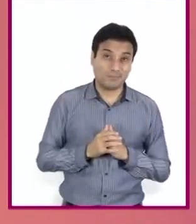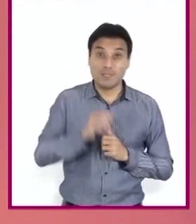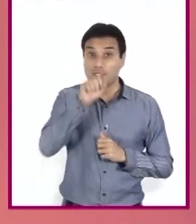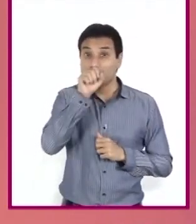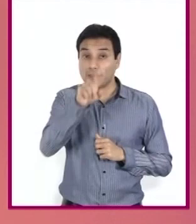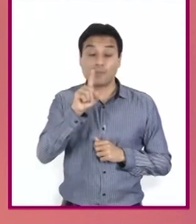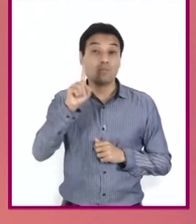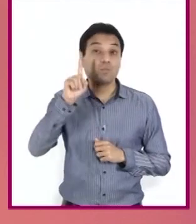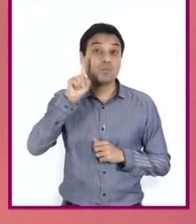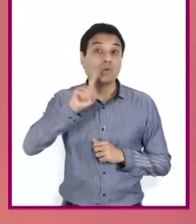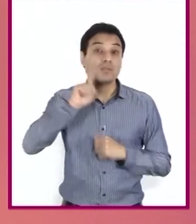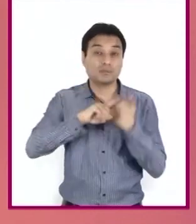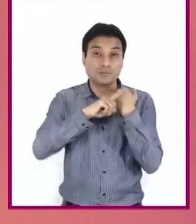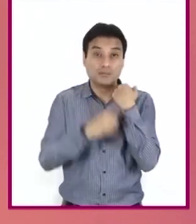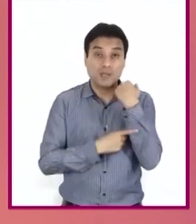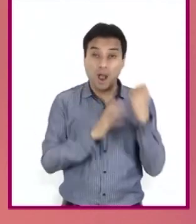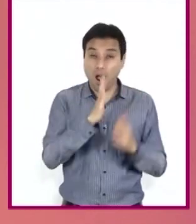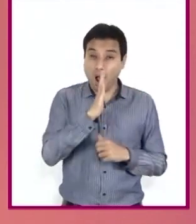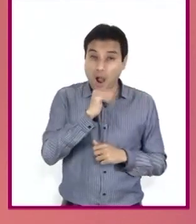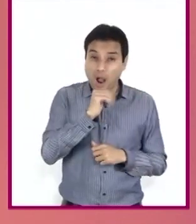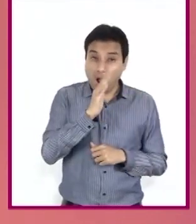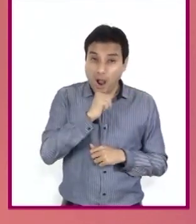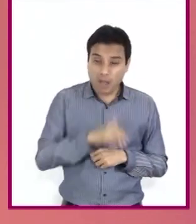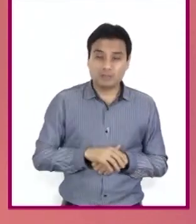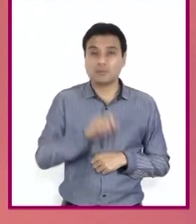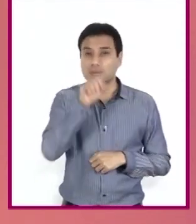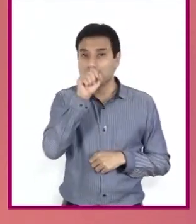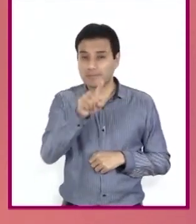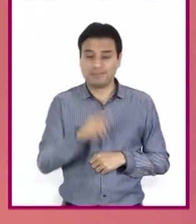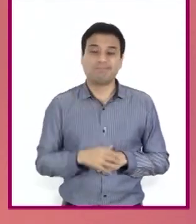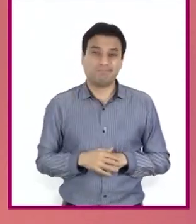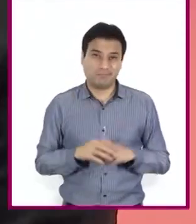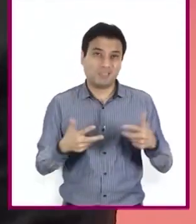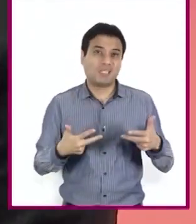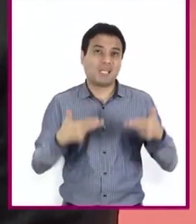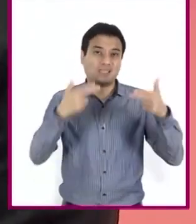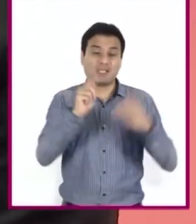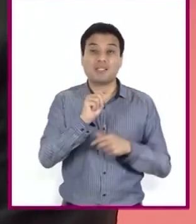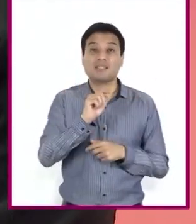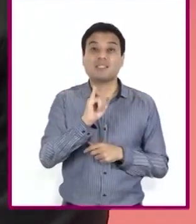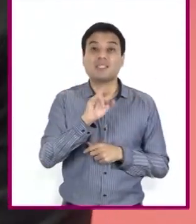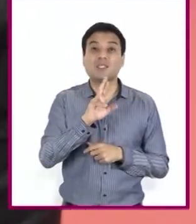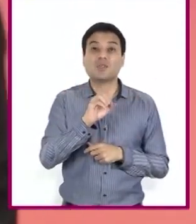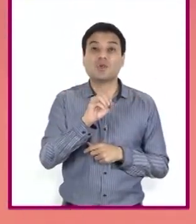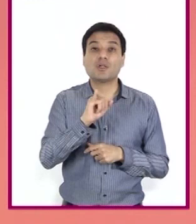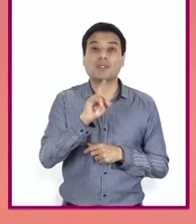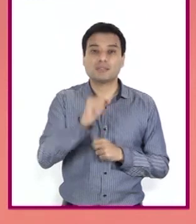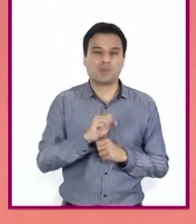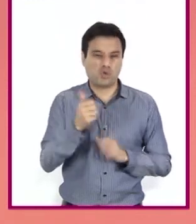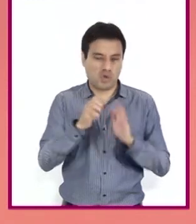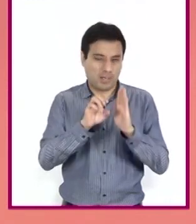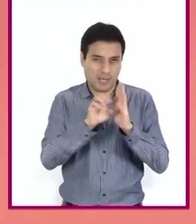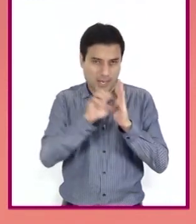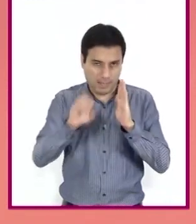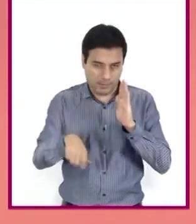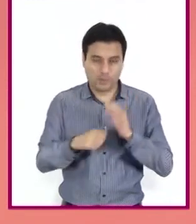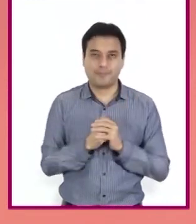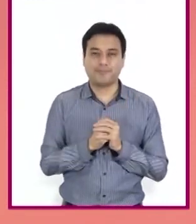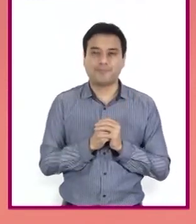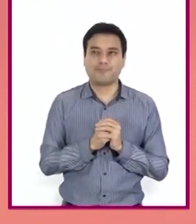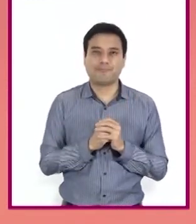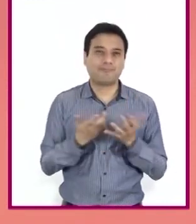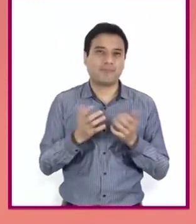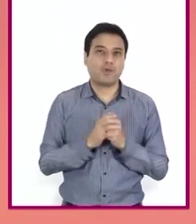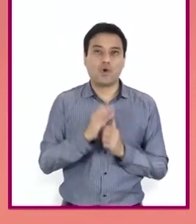las mujeres y una mayor incidencia de cáncer de tiroides. Otro ejemplo es la carencia